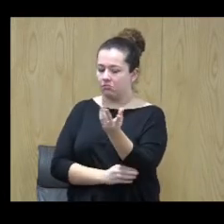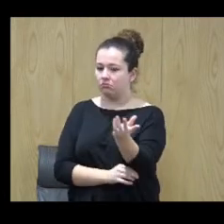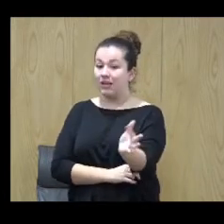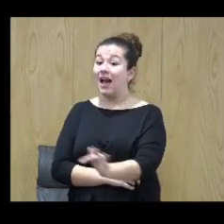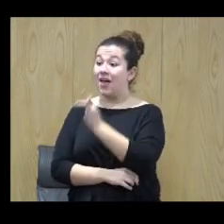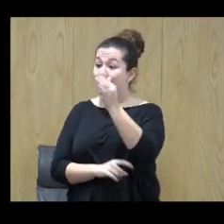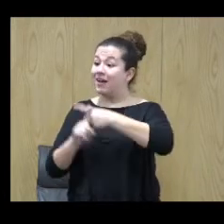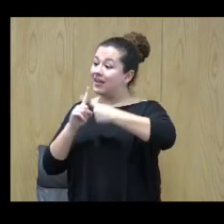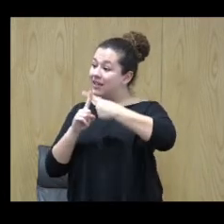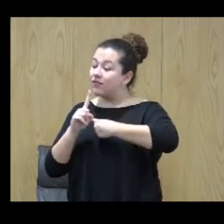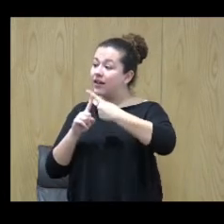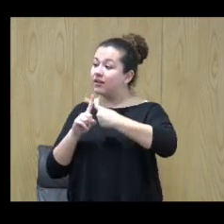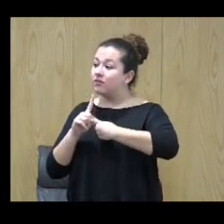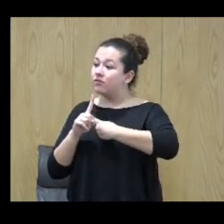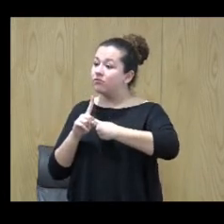nivel